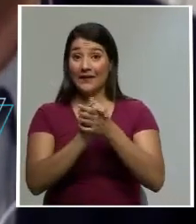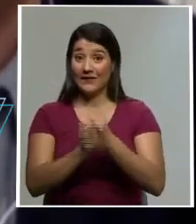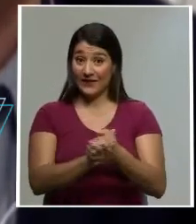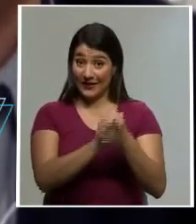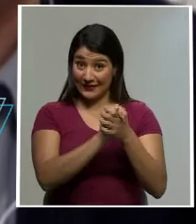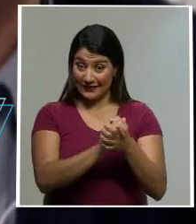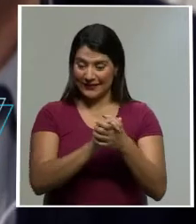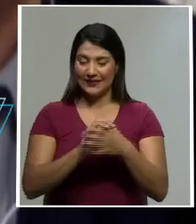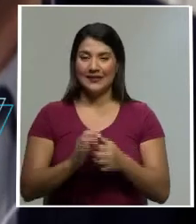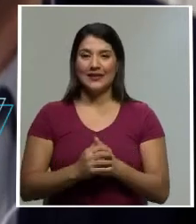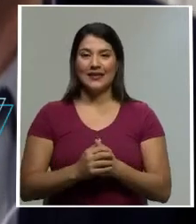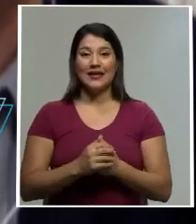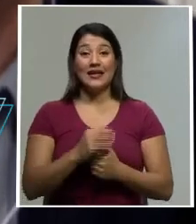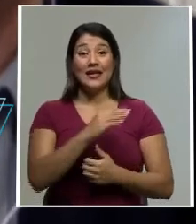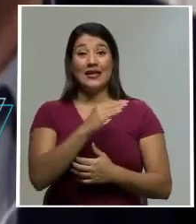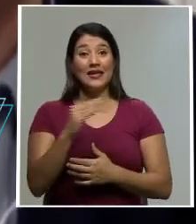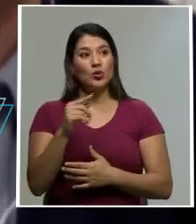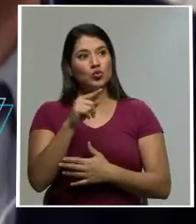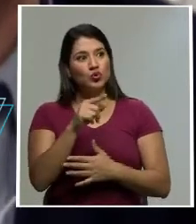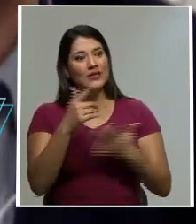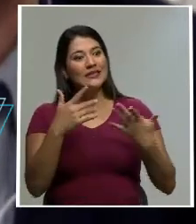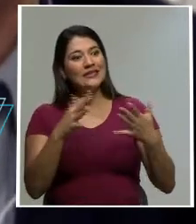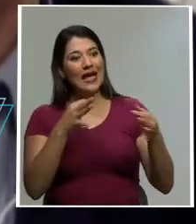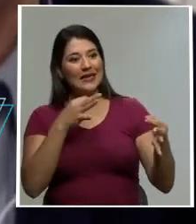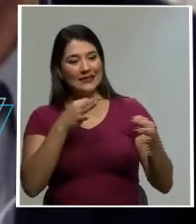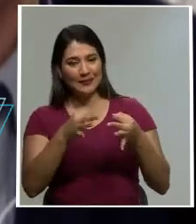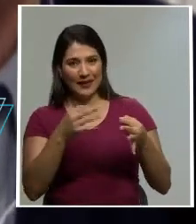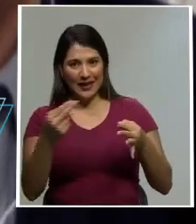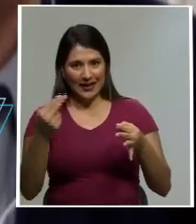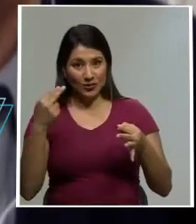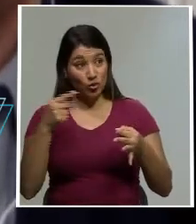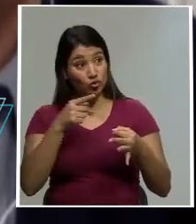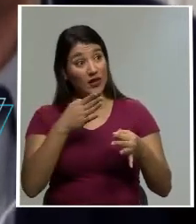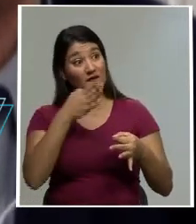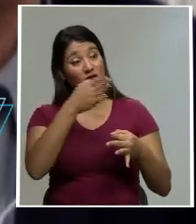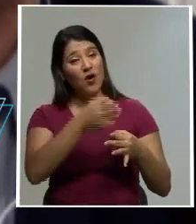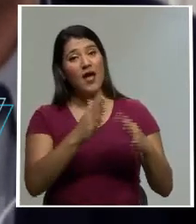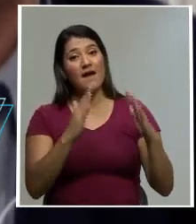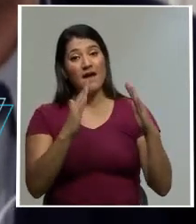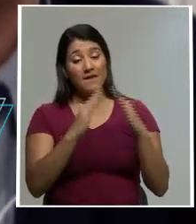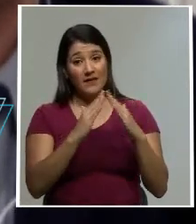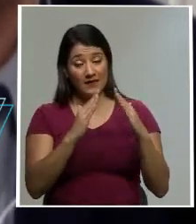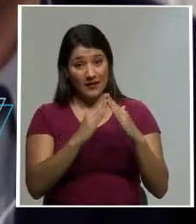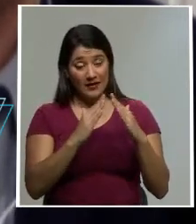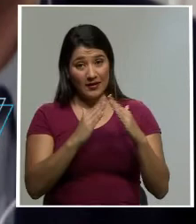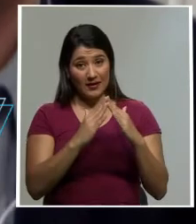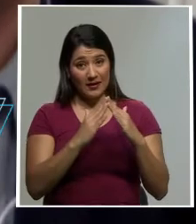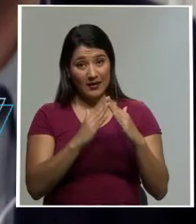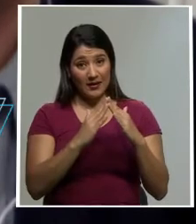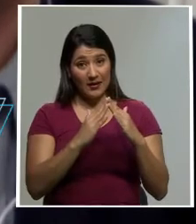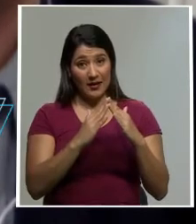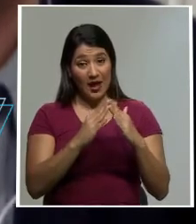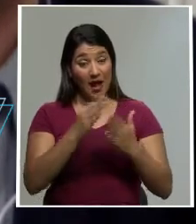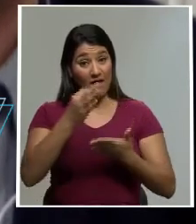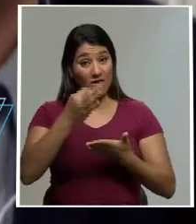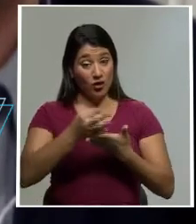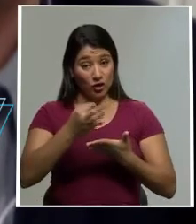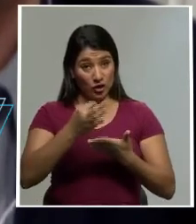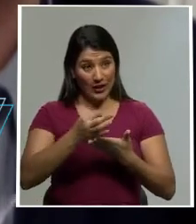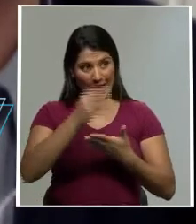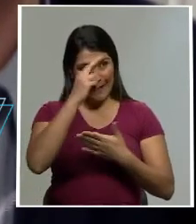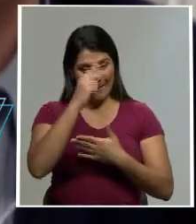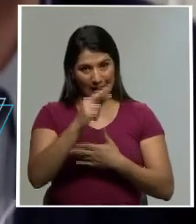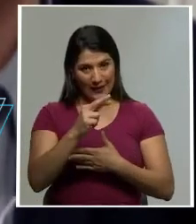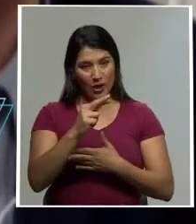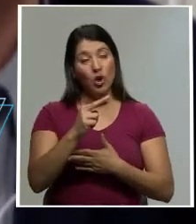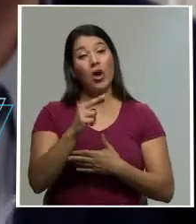que traes el contexto, te fuiste a vivir a la frontera, de alguna